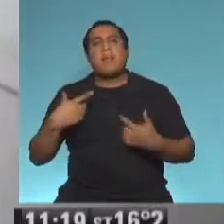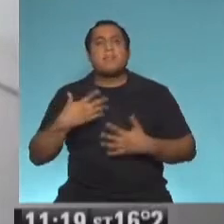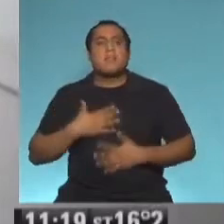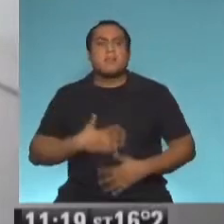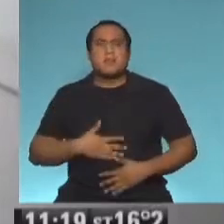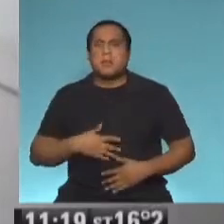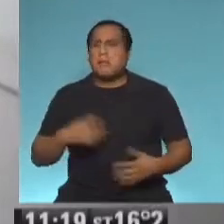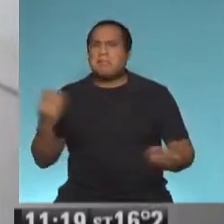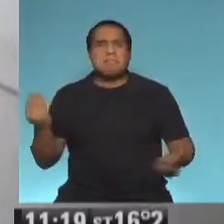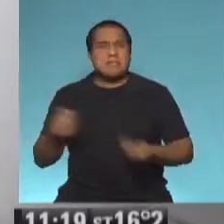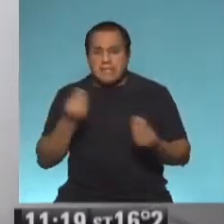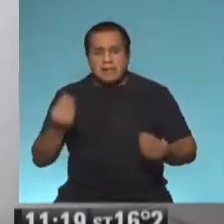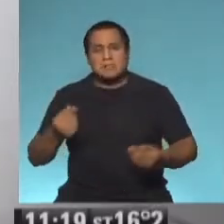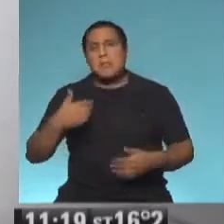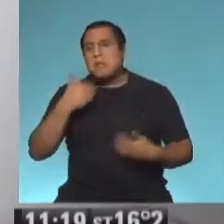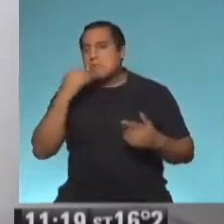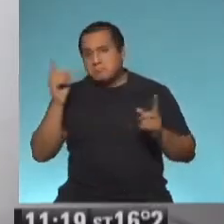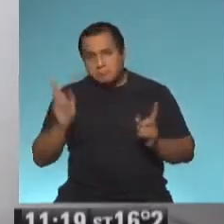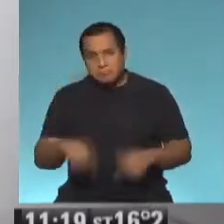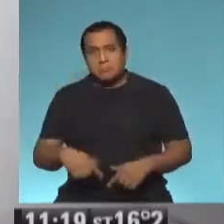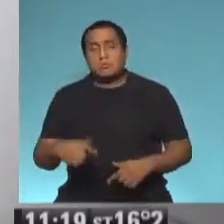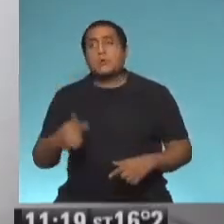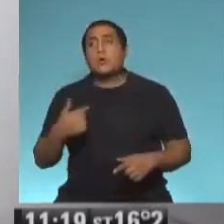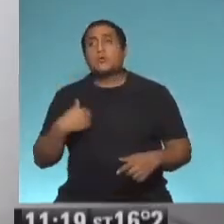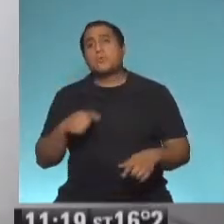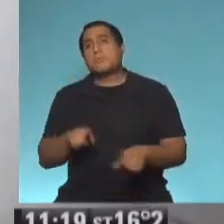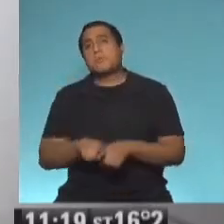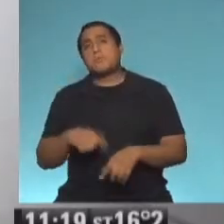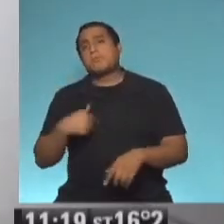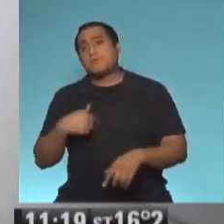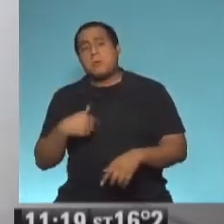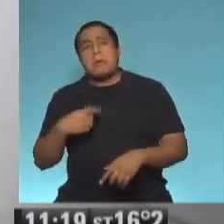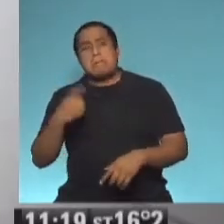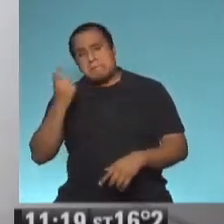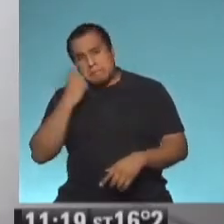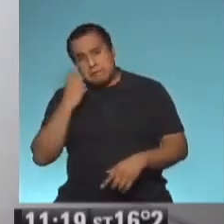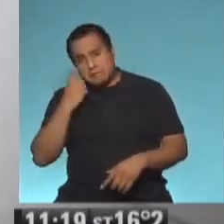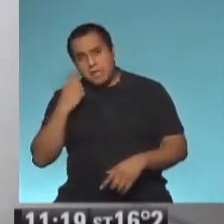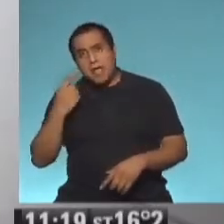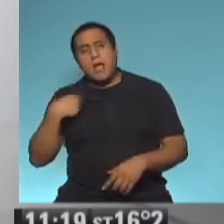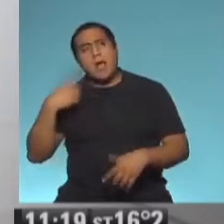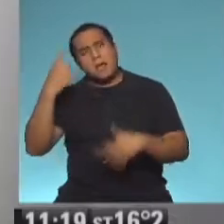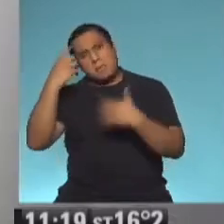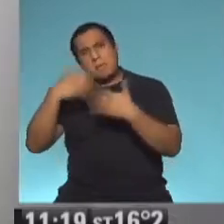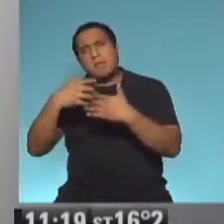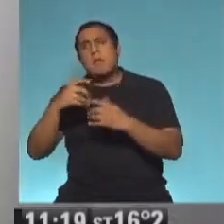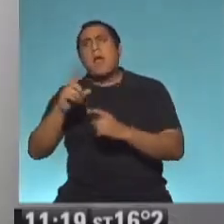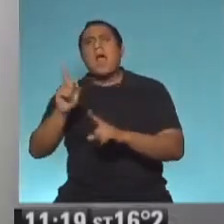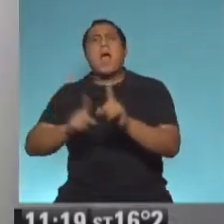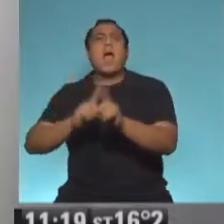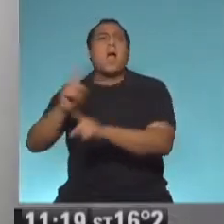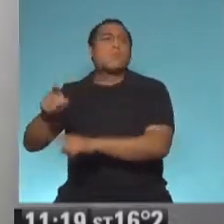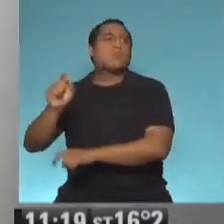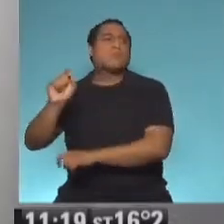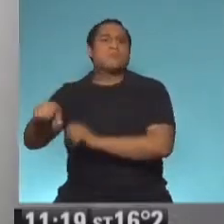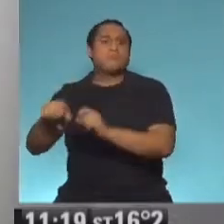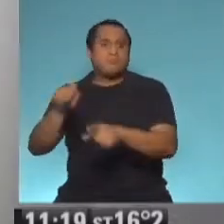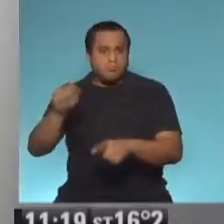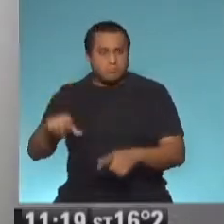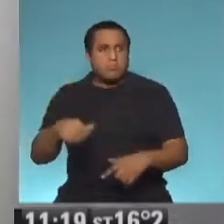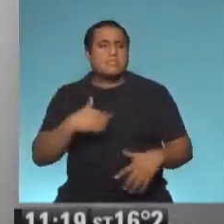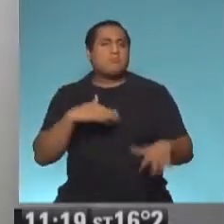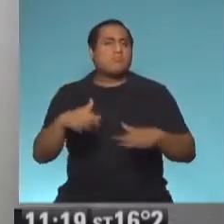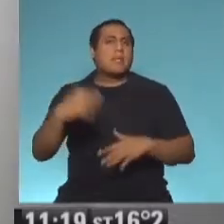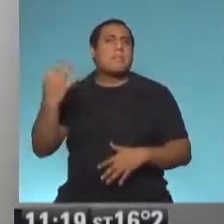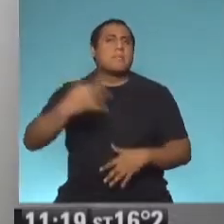de qué se trata la meditación. ¿No te pasa como a mí? Hace muchos años que pensaba que meditar era para algunos pocos, que había que estar en situaciones